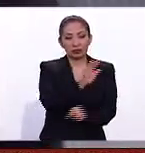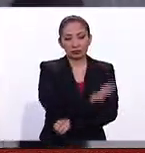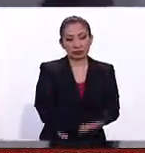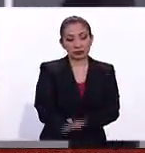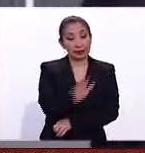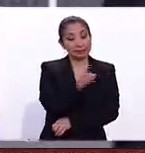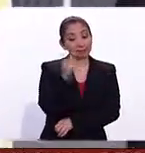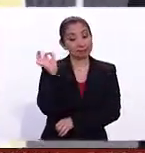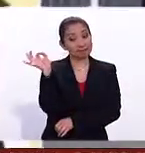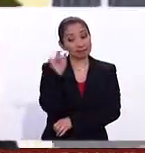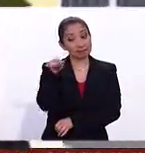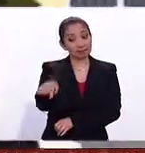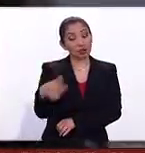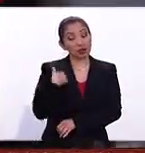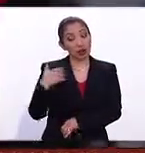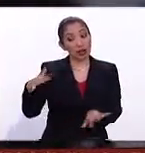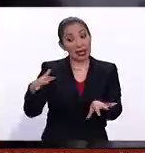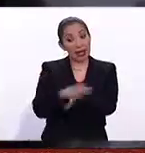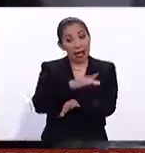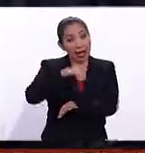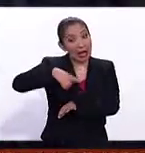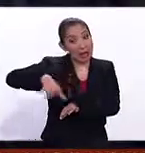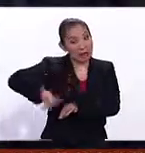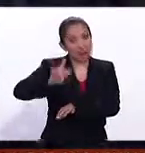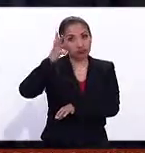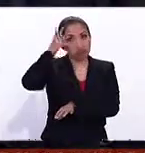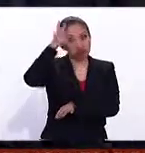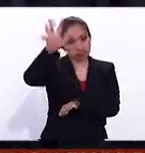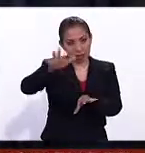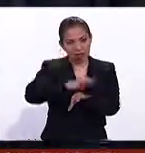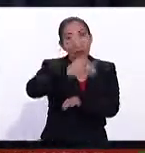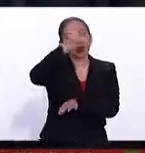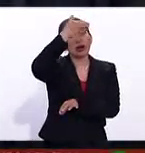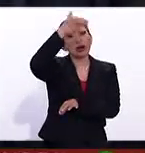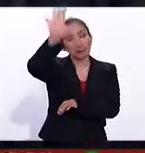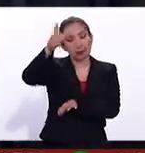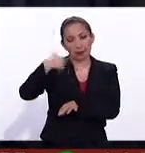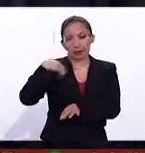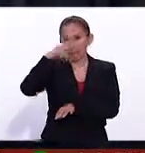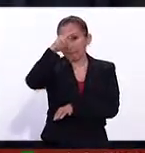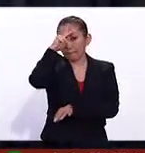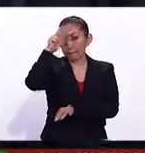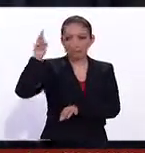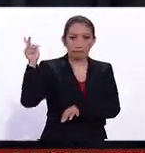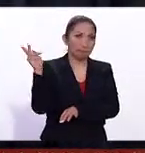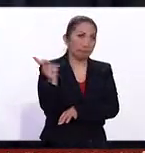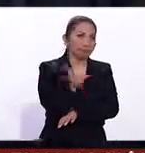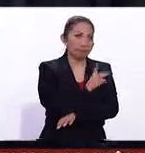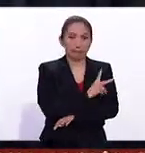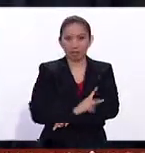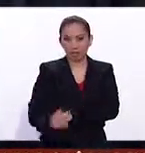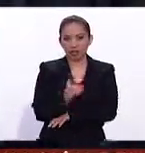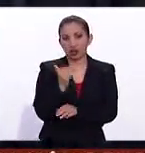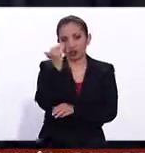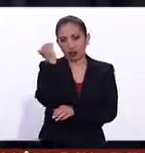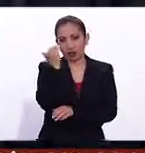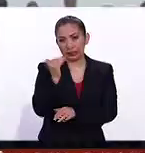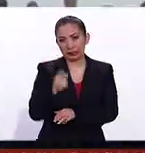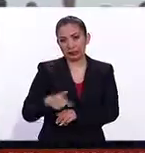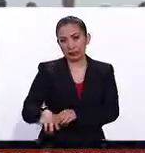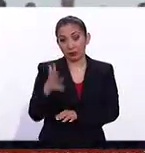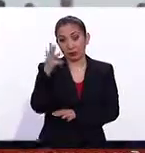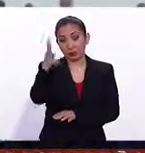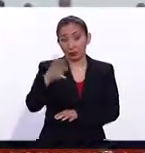que si no actuamos ahora, los efectos del cambio climático van a ser mucho más fuertes en